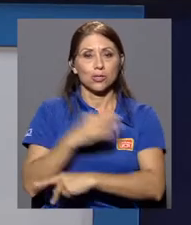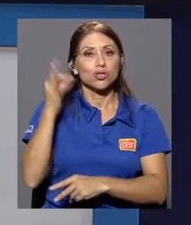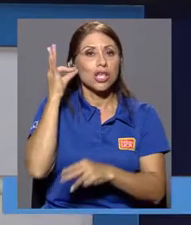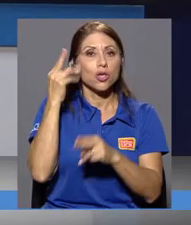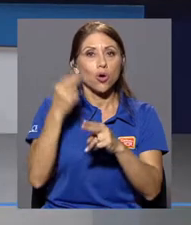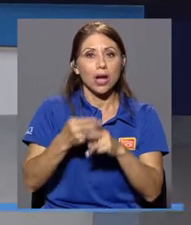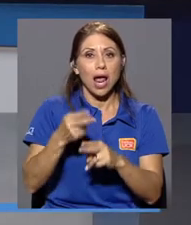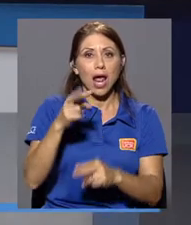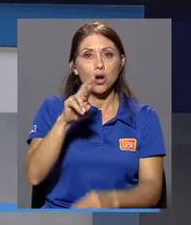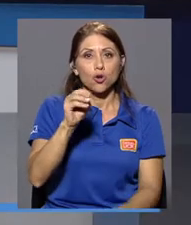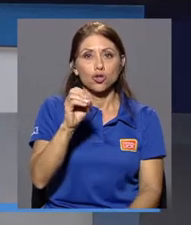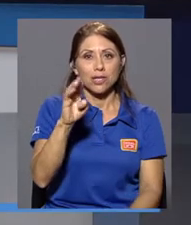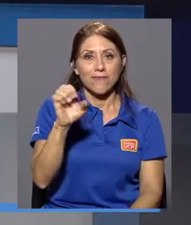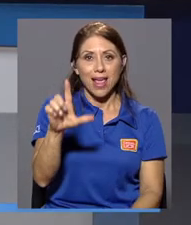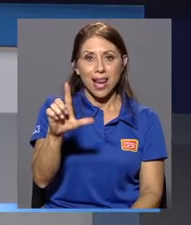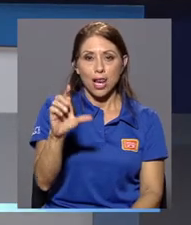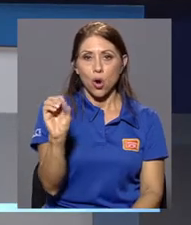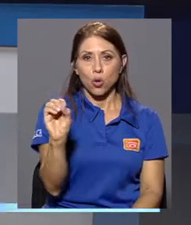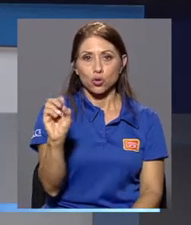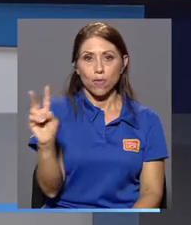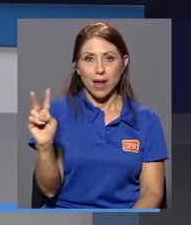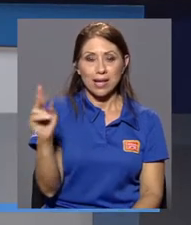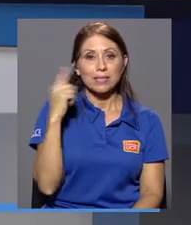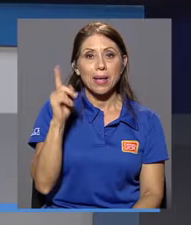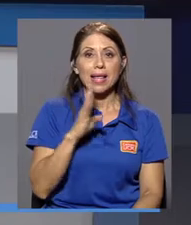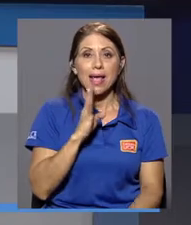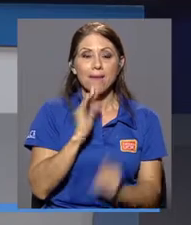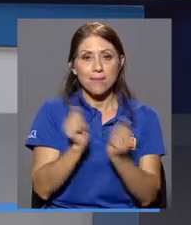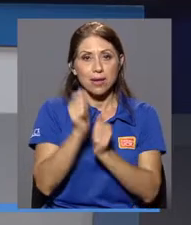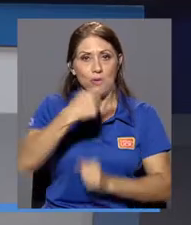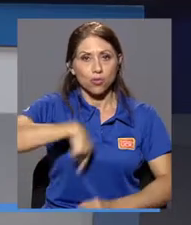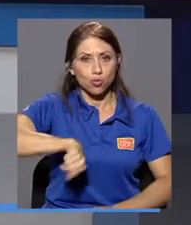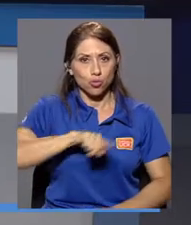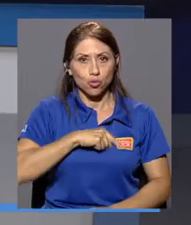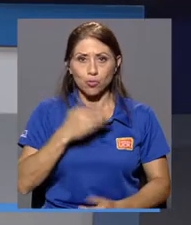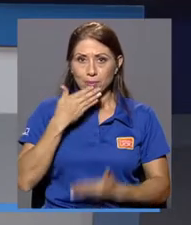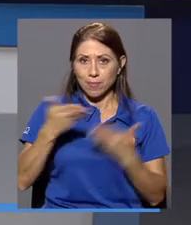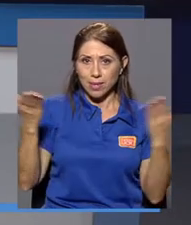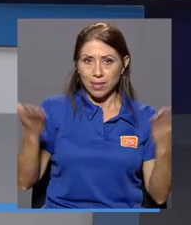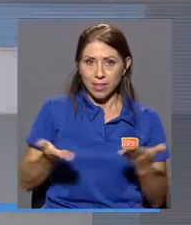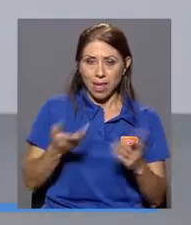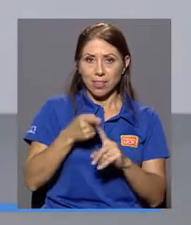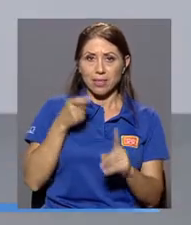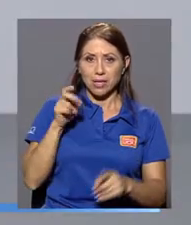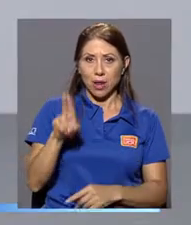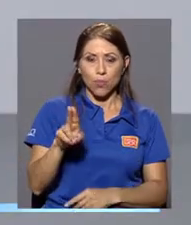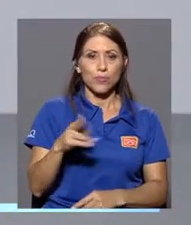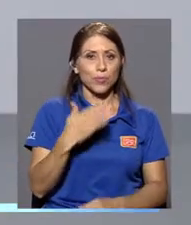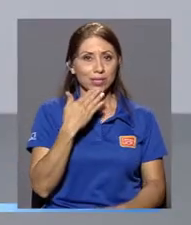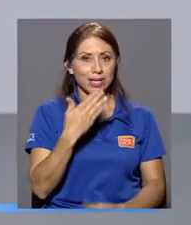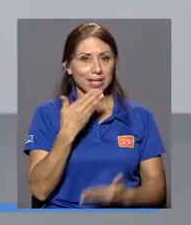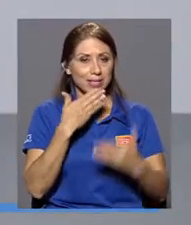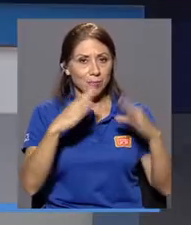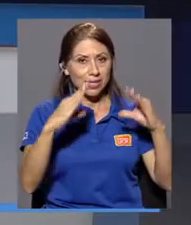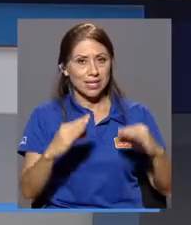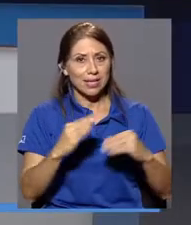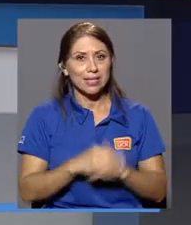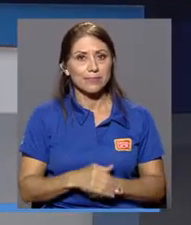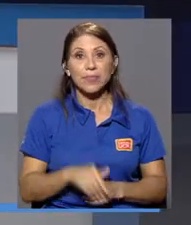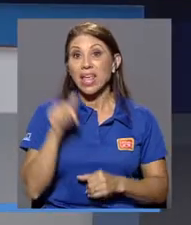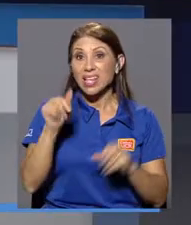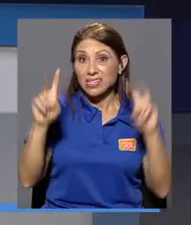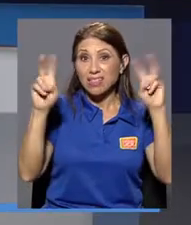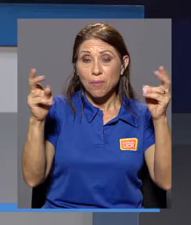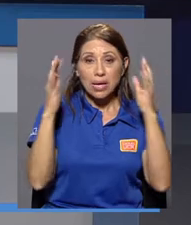Rocibel Orozco Vargas, para que precisamente hable con nosotros al respecto. Bienvenida desde la U, Rocibel. Muchas gracias, buenas tardes. Rocibel, este es un tema que nos